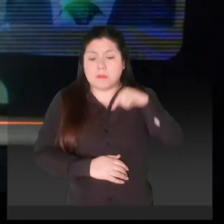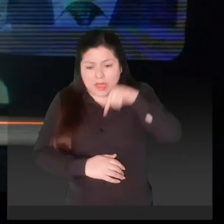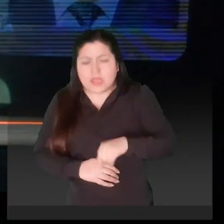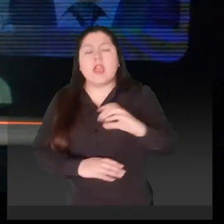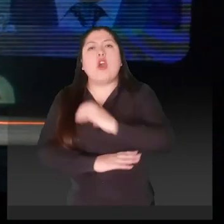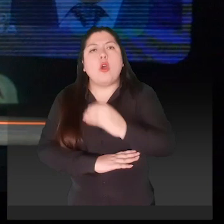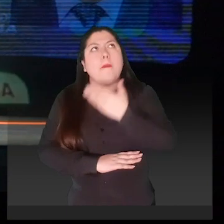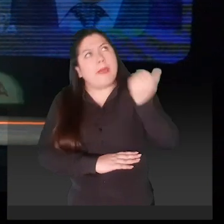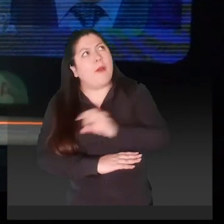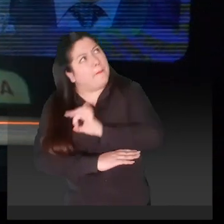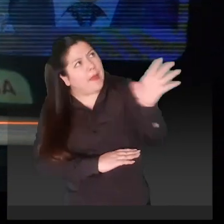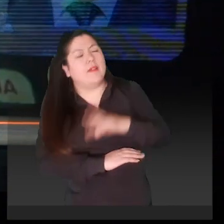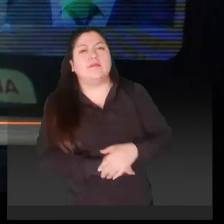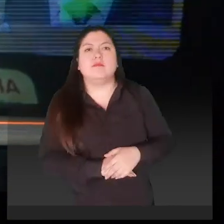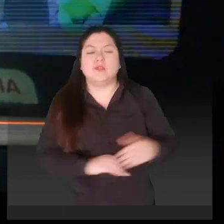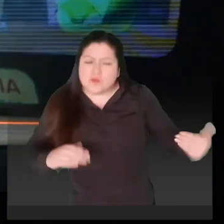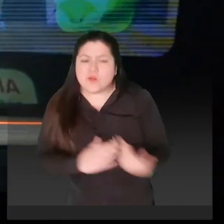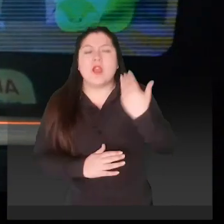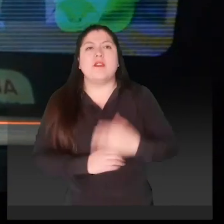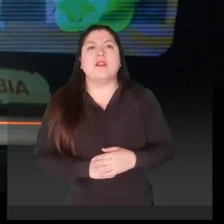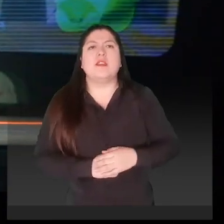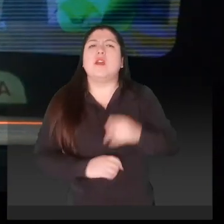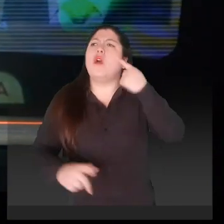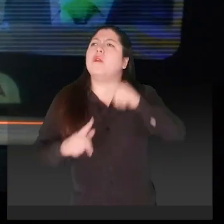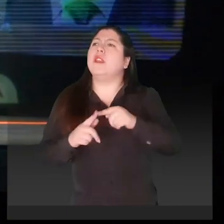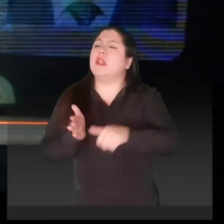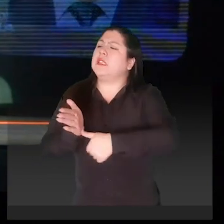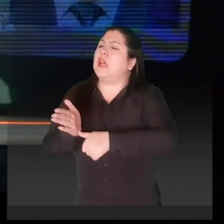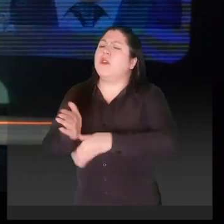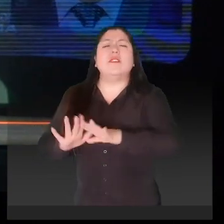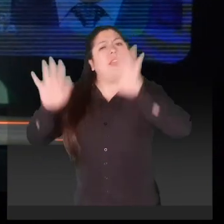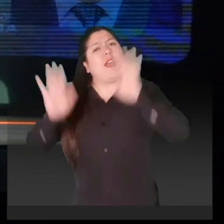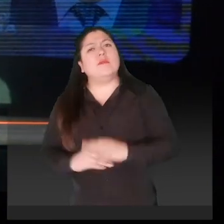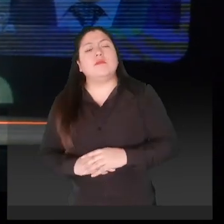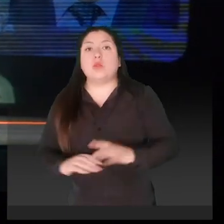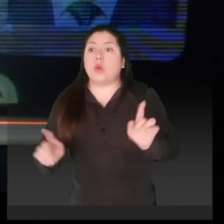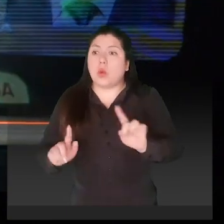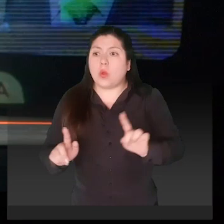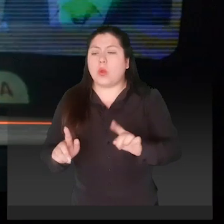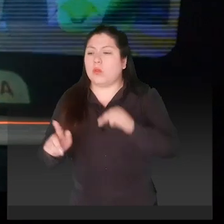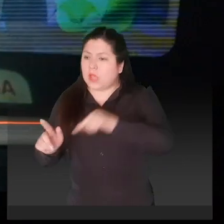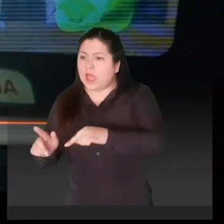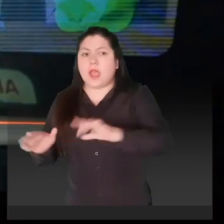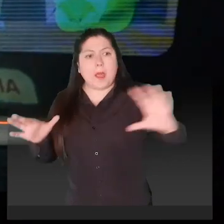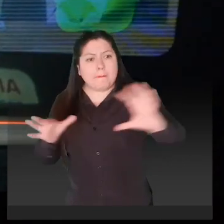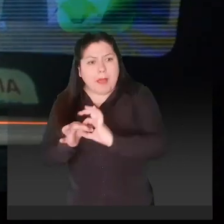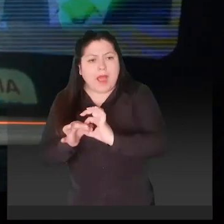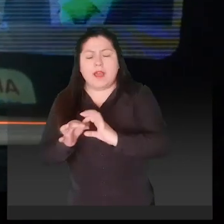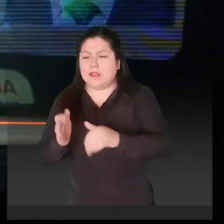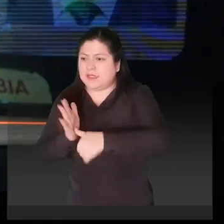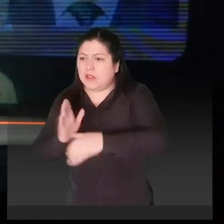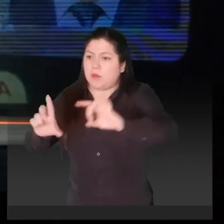más seguras. ¿Qué es lo importante? No es solo una cédula para aportar. Vamos a interactuar con muchas cosas. Vamos a